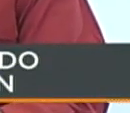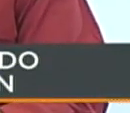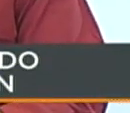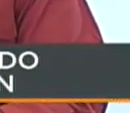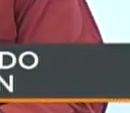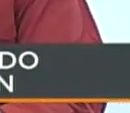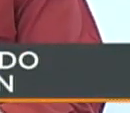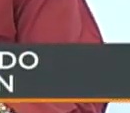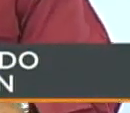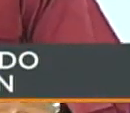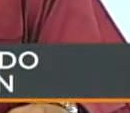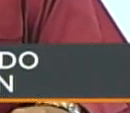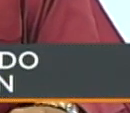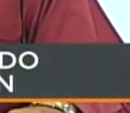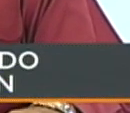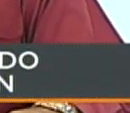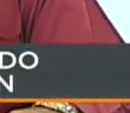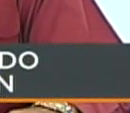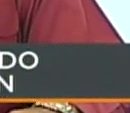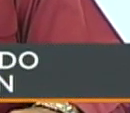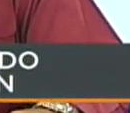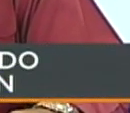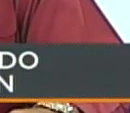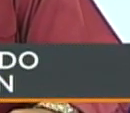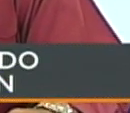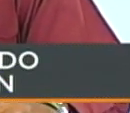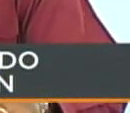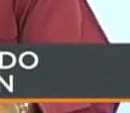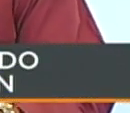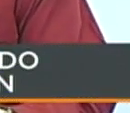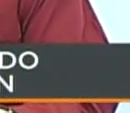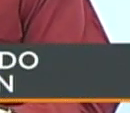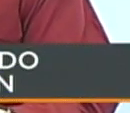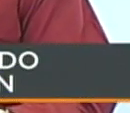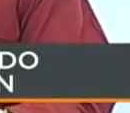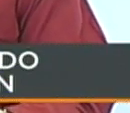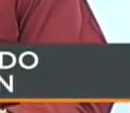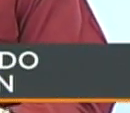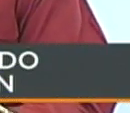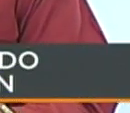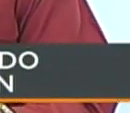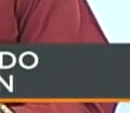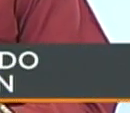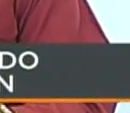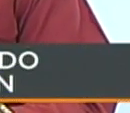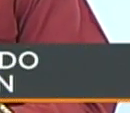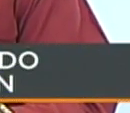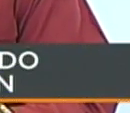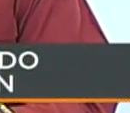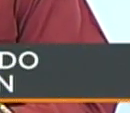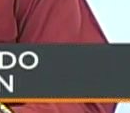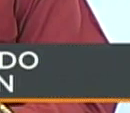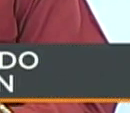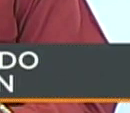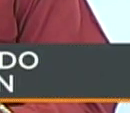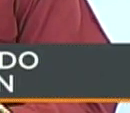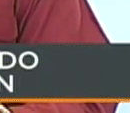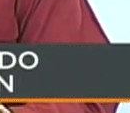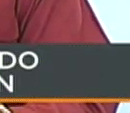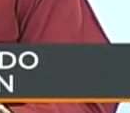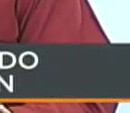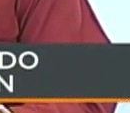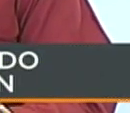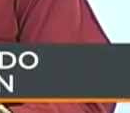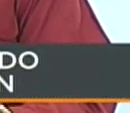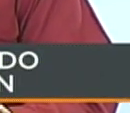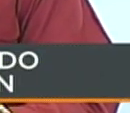otros países, por ejemplo, como México, donde han asesinado a 88